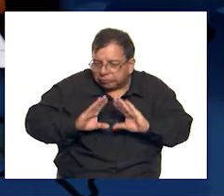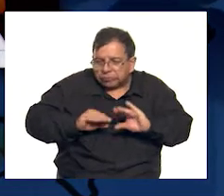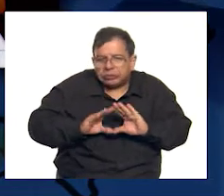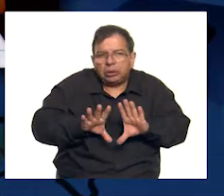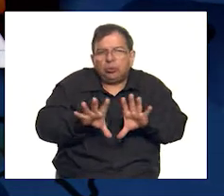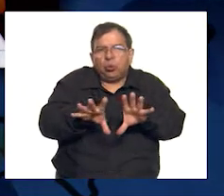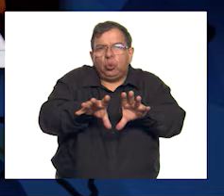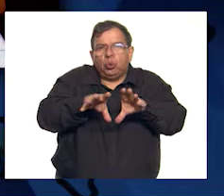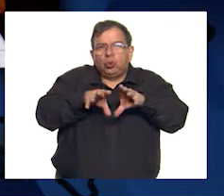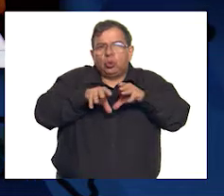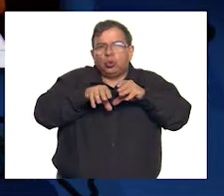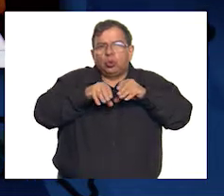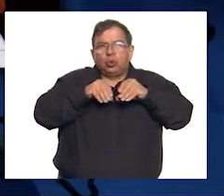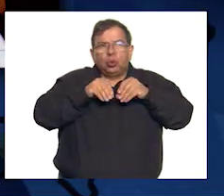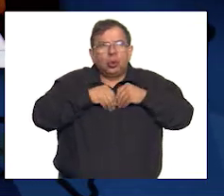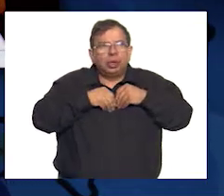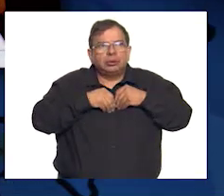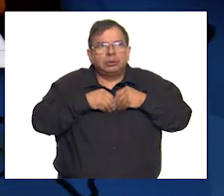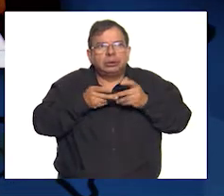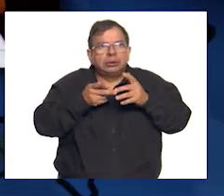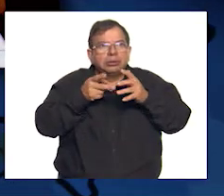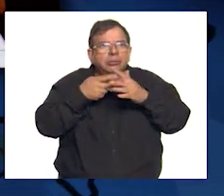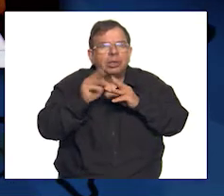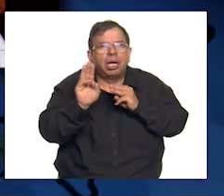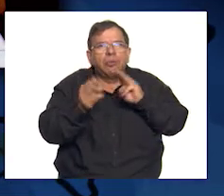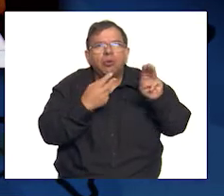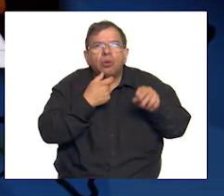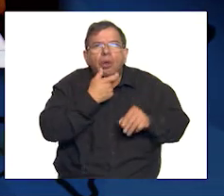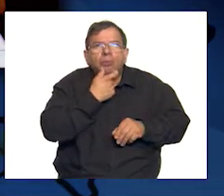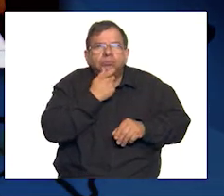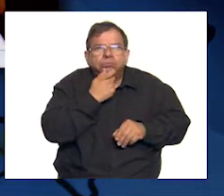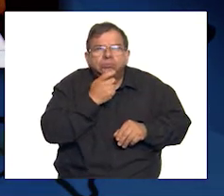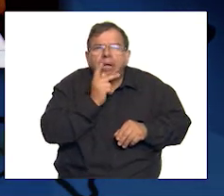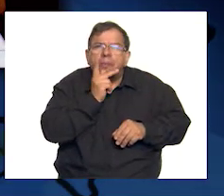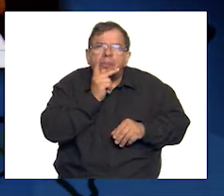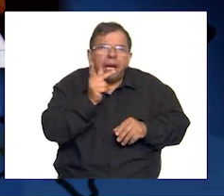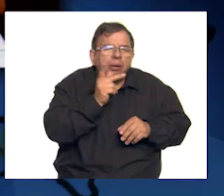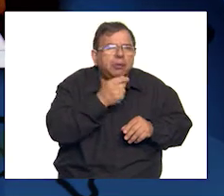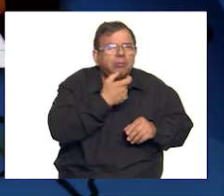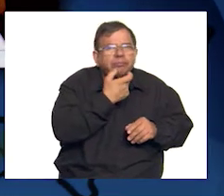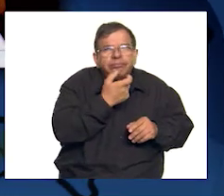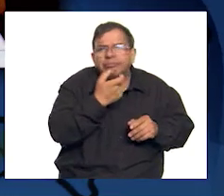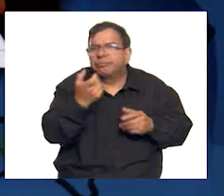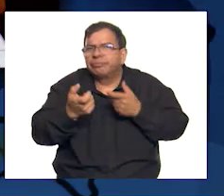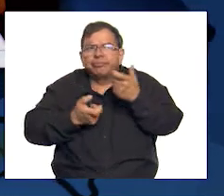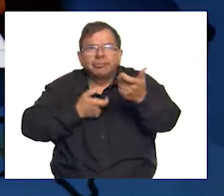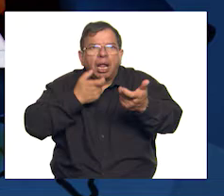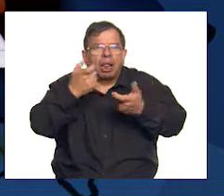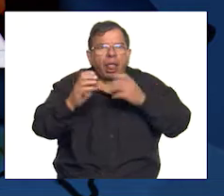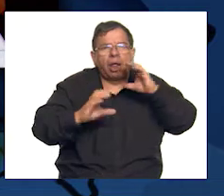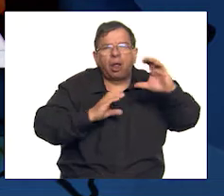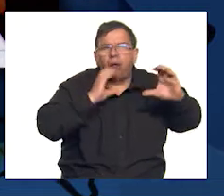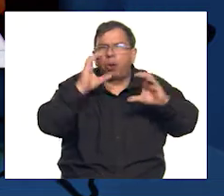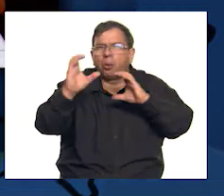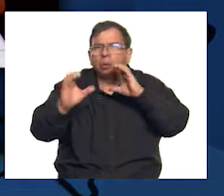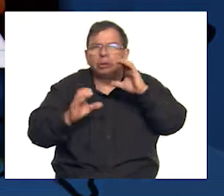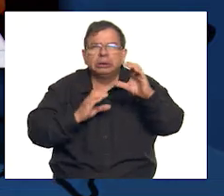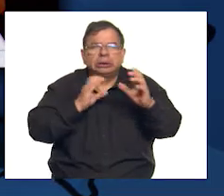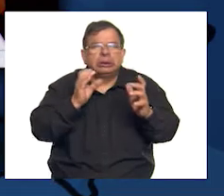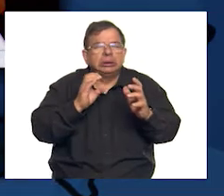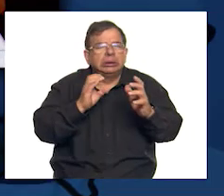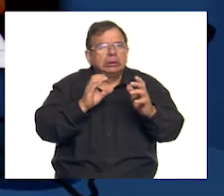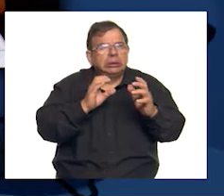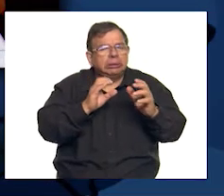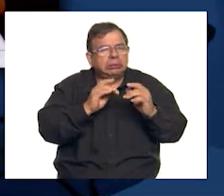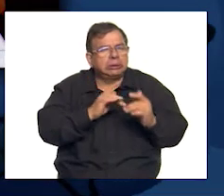ella aprendimos a nombrar el mundo en que vivimos, a comunicar nuestros pensamientos y sentimientos más profundos y a relacionarlos con